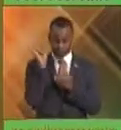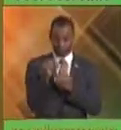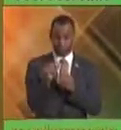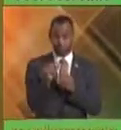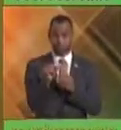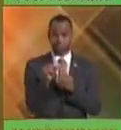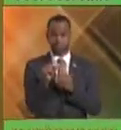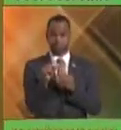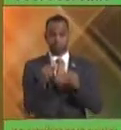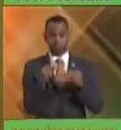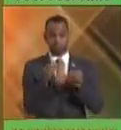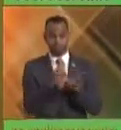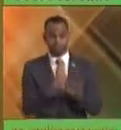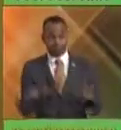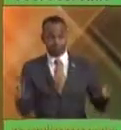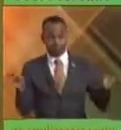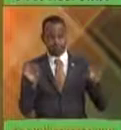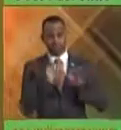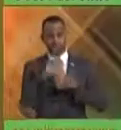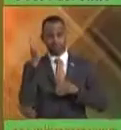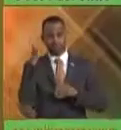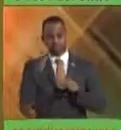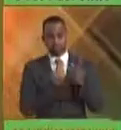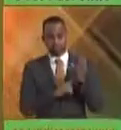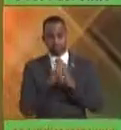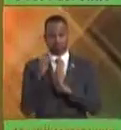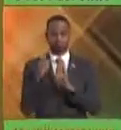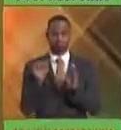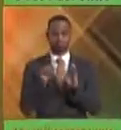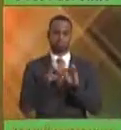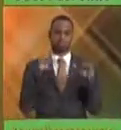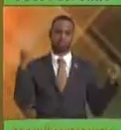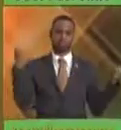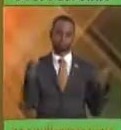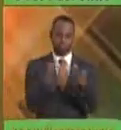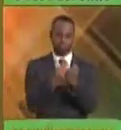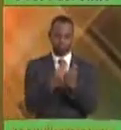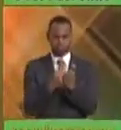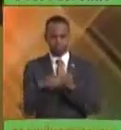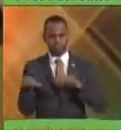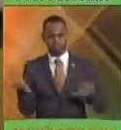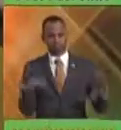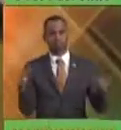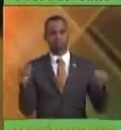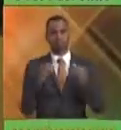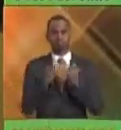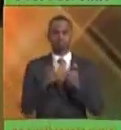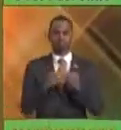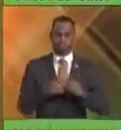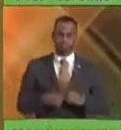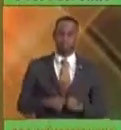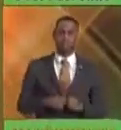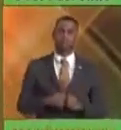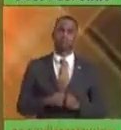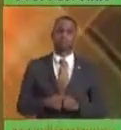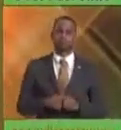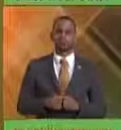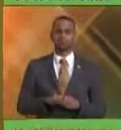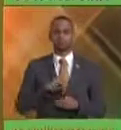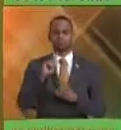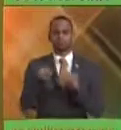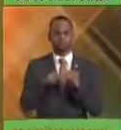que es fundamental del desarrollo de una sociedad que va mucho más allá del número de la